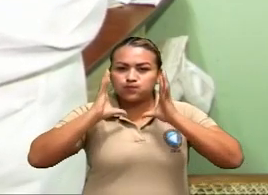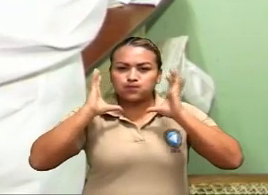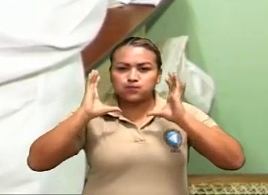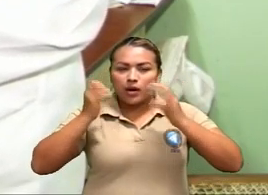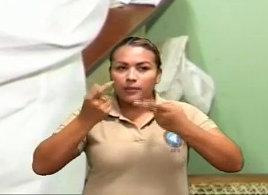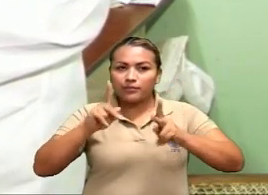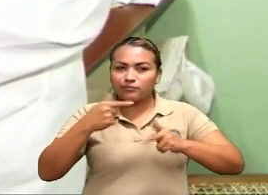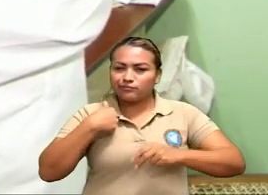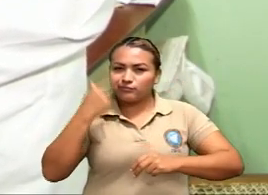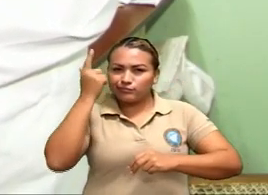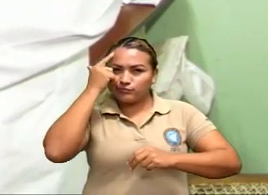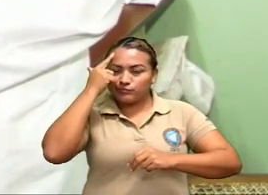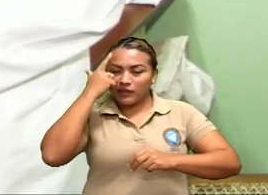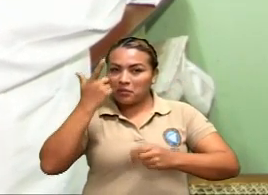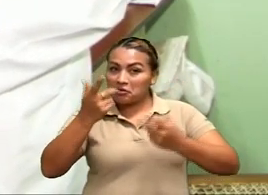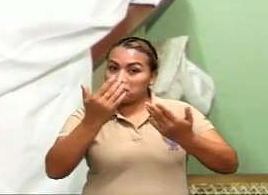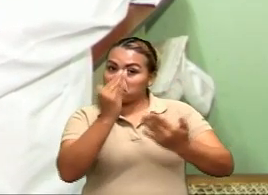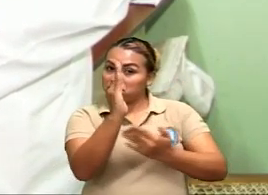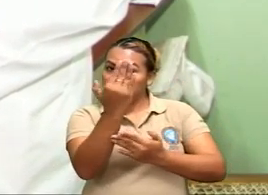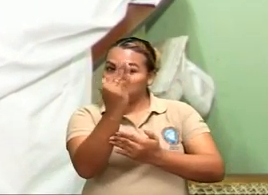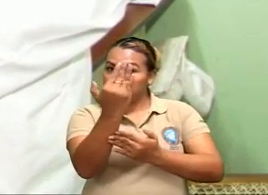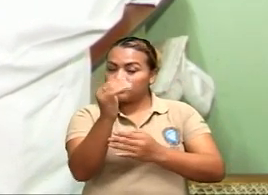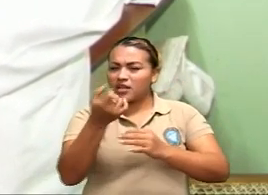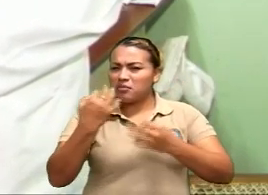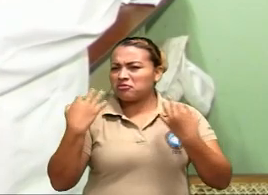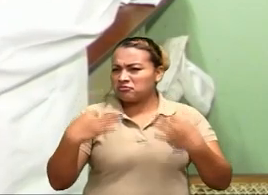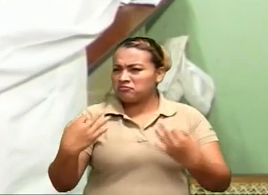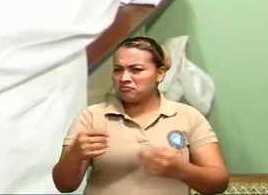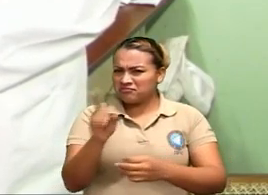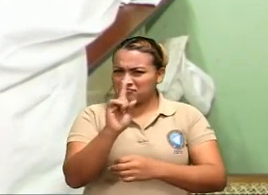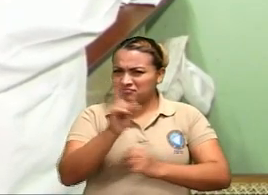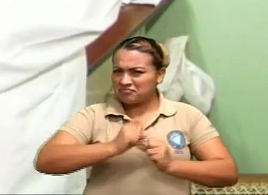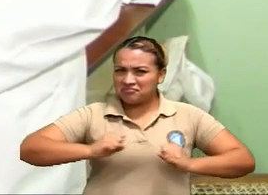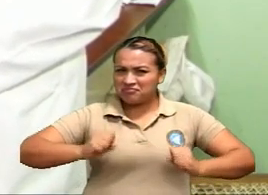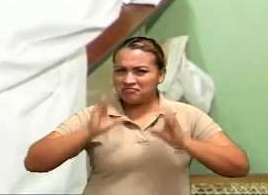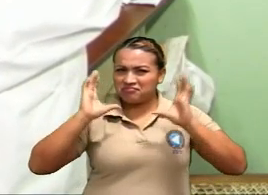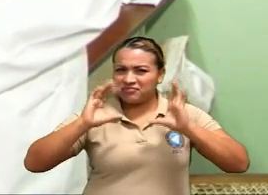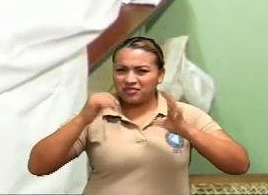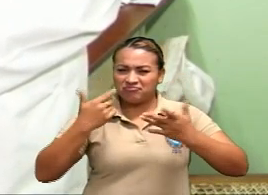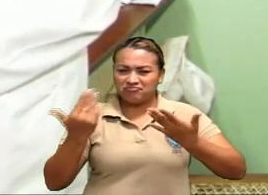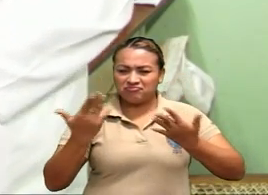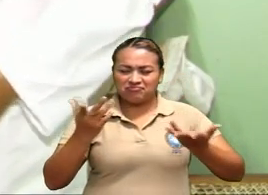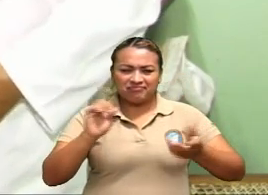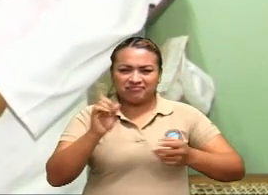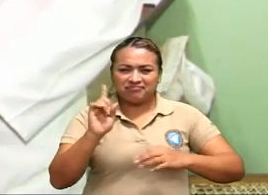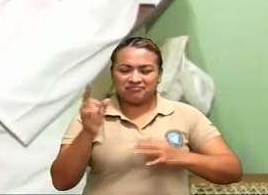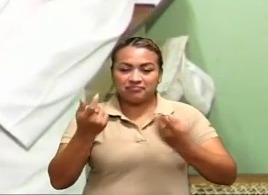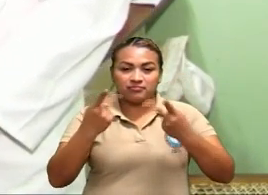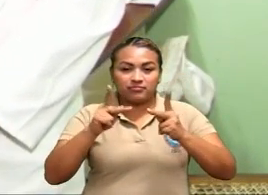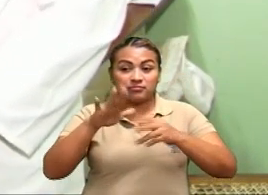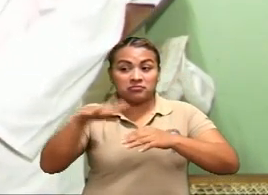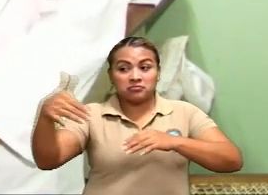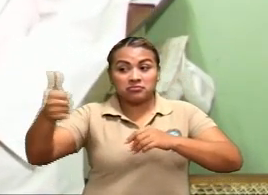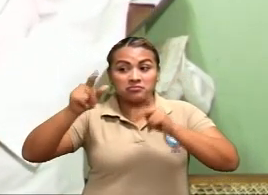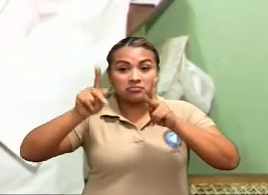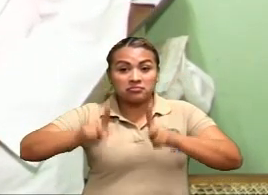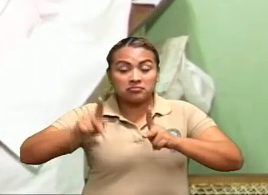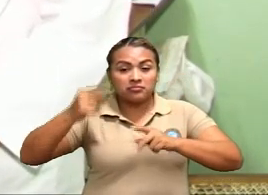pues. Me miro en el espejo, no estoy gordo en comparación con otros, puedo decir yo. O otros pueden decir de mí,